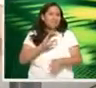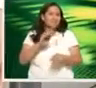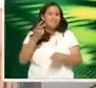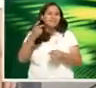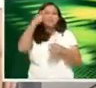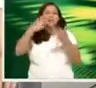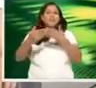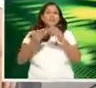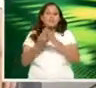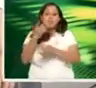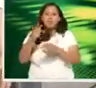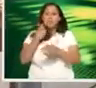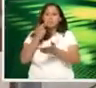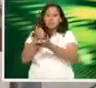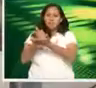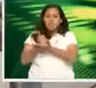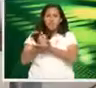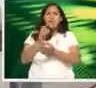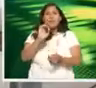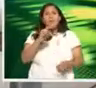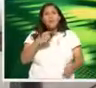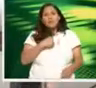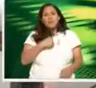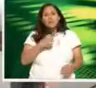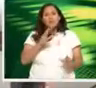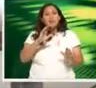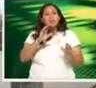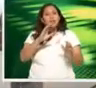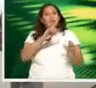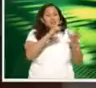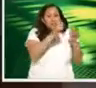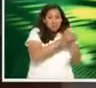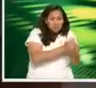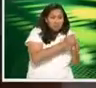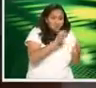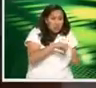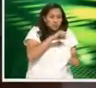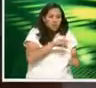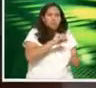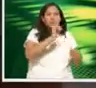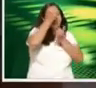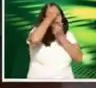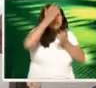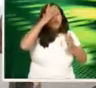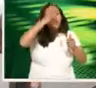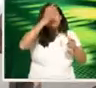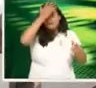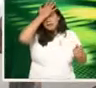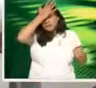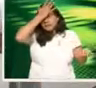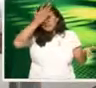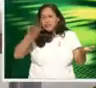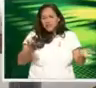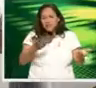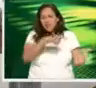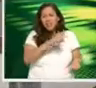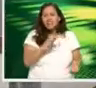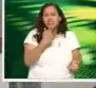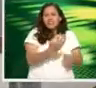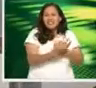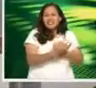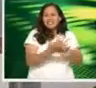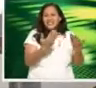te sirven, o si no vas a intentar, te vas a dar de topes con la pared intentando resolver una situación con fórmulas que ya no aplican, porque